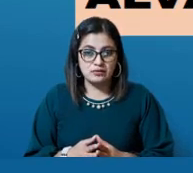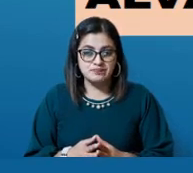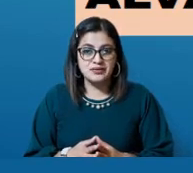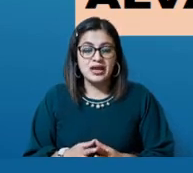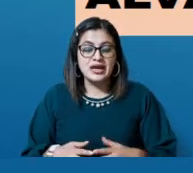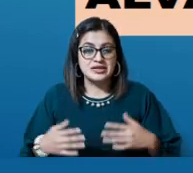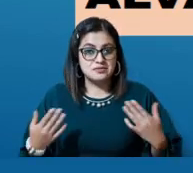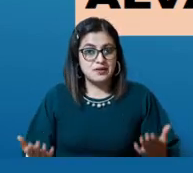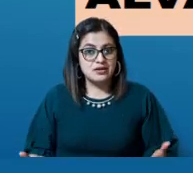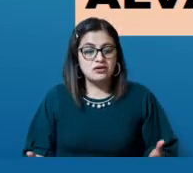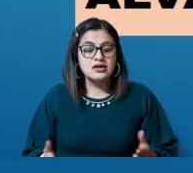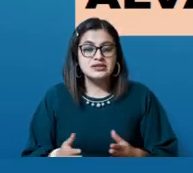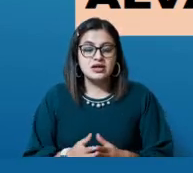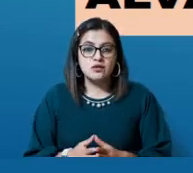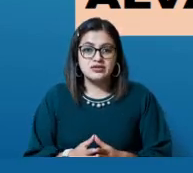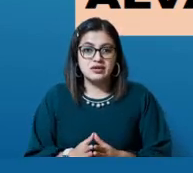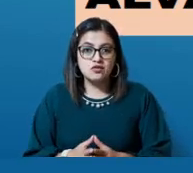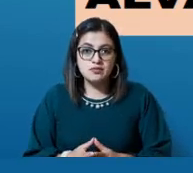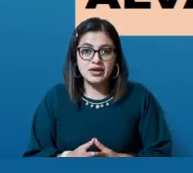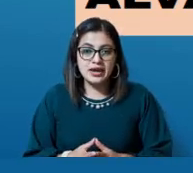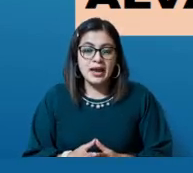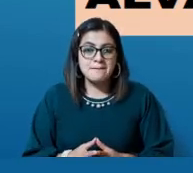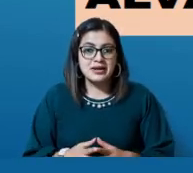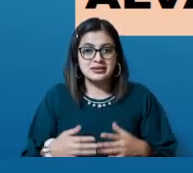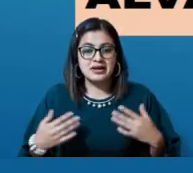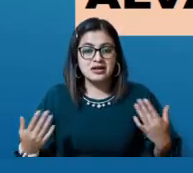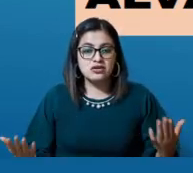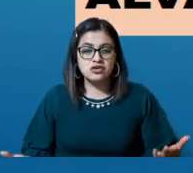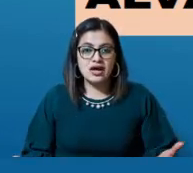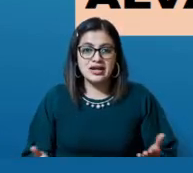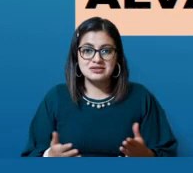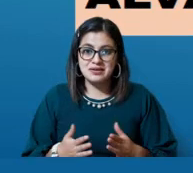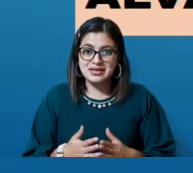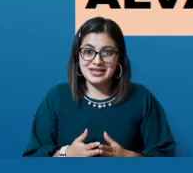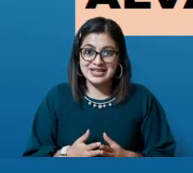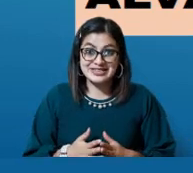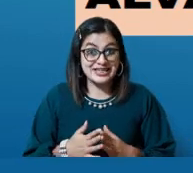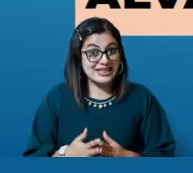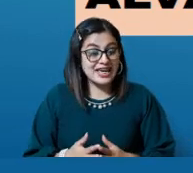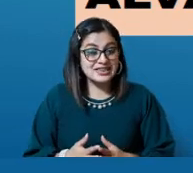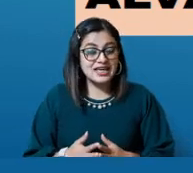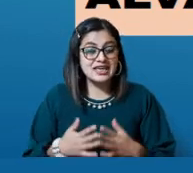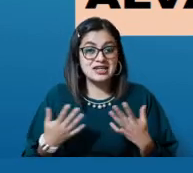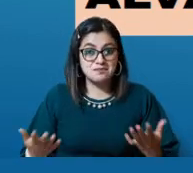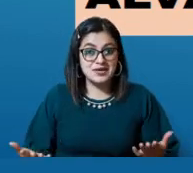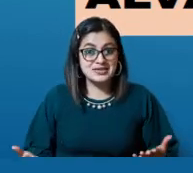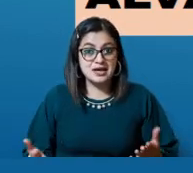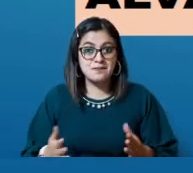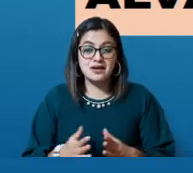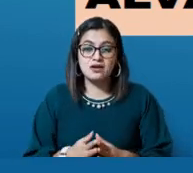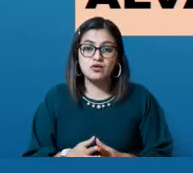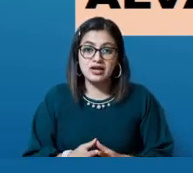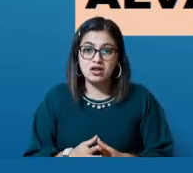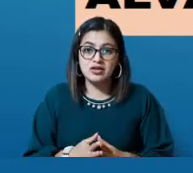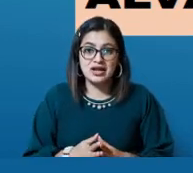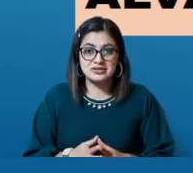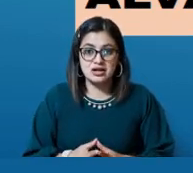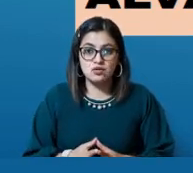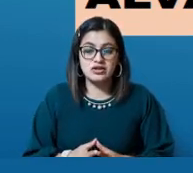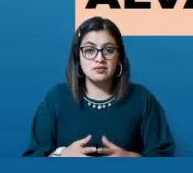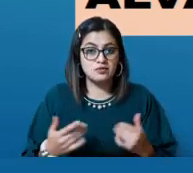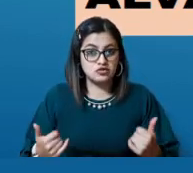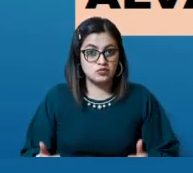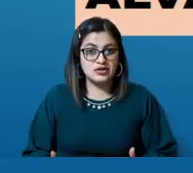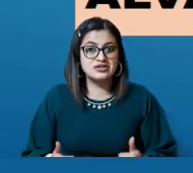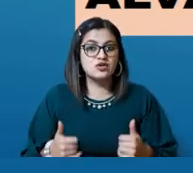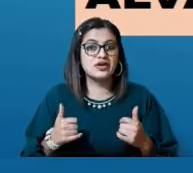quinto grado. Espero se encuentren muy bien practicando todas las medidas de higiene y limpieza para el cuidado de la